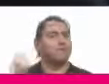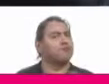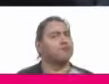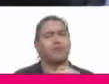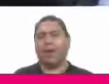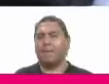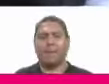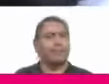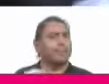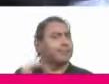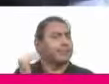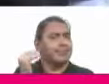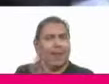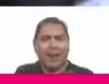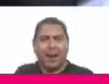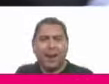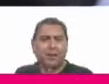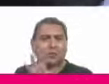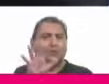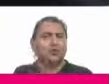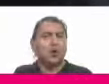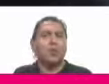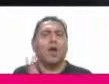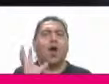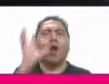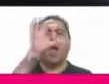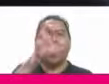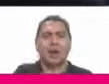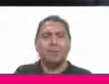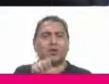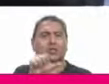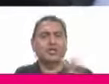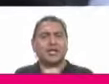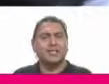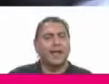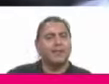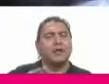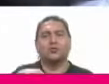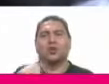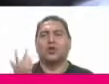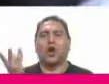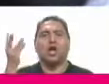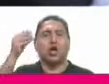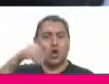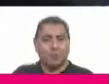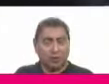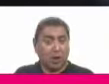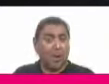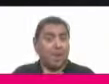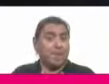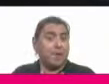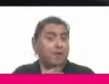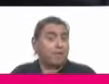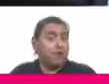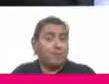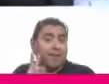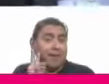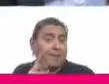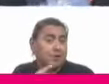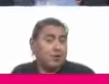ver con los organismos de ciencia y técnica. Hicimos una incorporación que desde mi punto de vista es